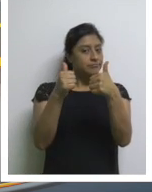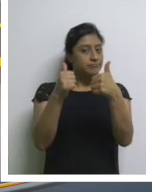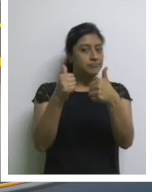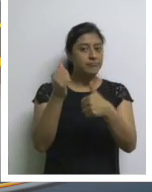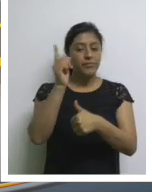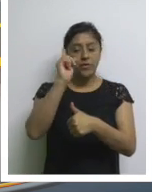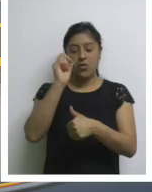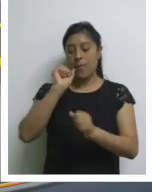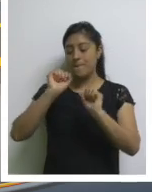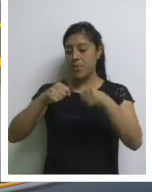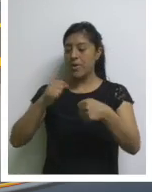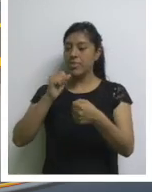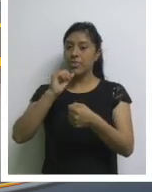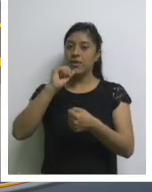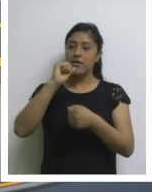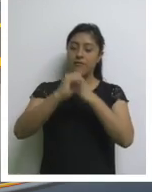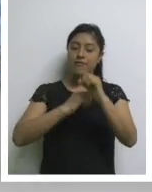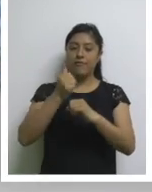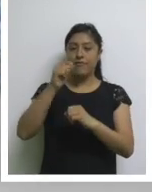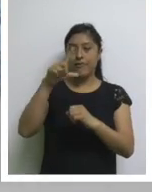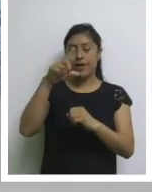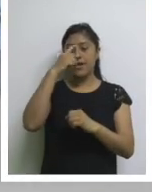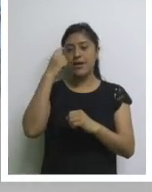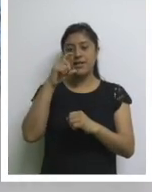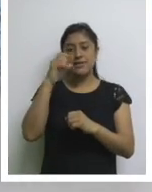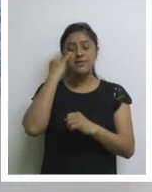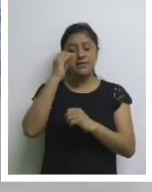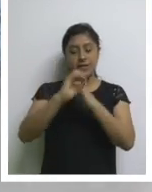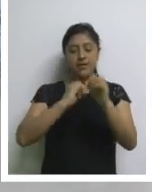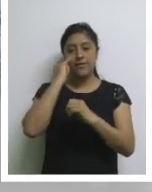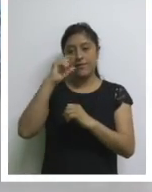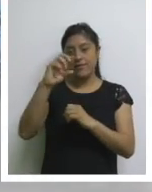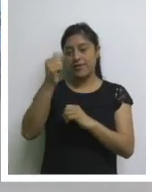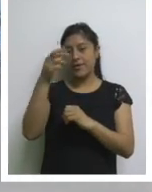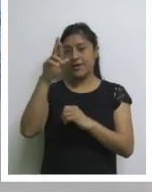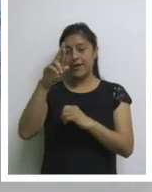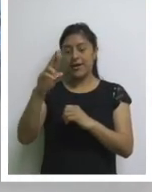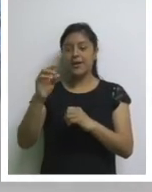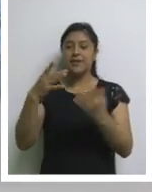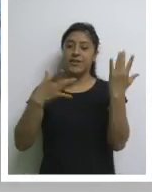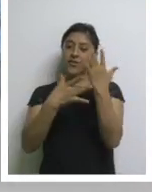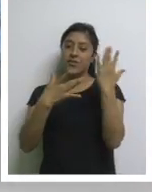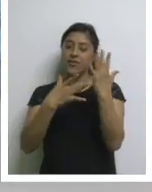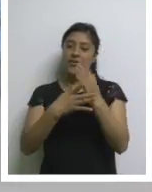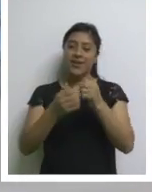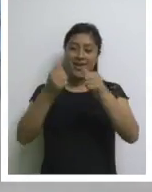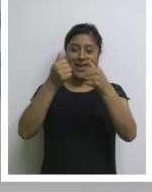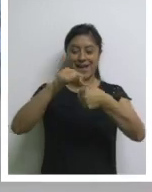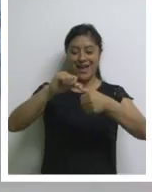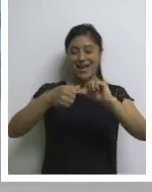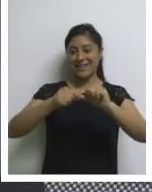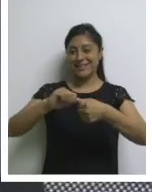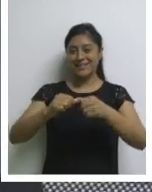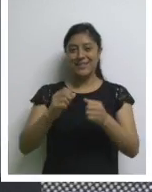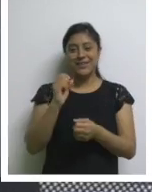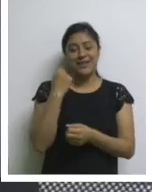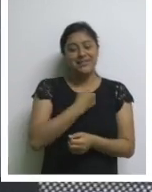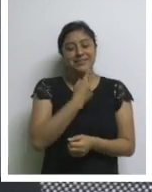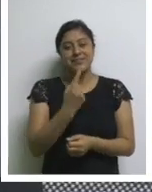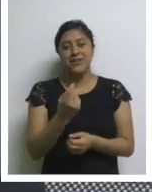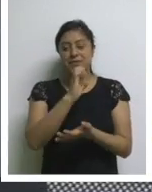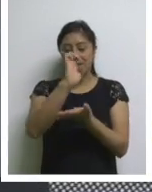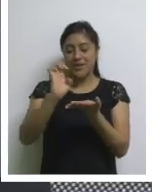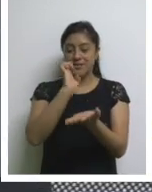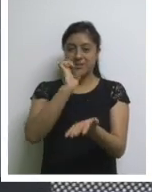infalsificable, que es elaborado con tecnología de punta que no es accesible comercialmente, ya que está disponible únicamente para